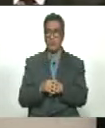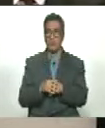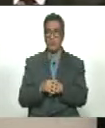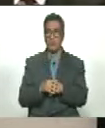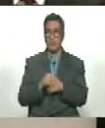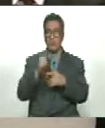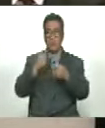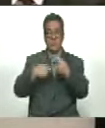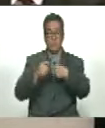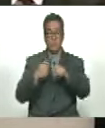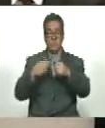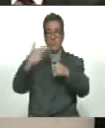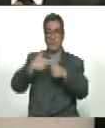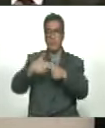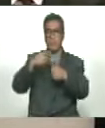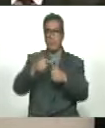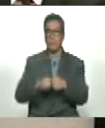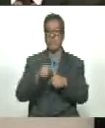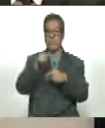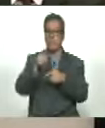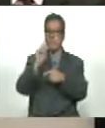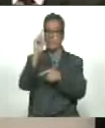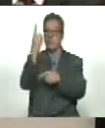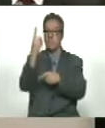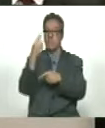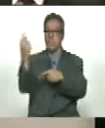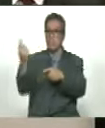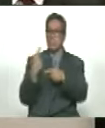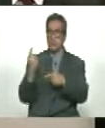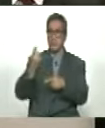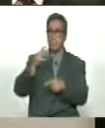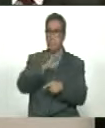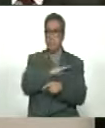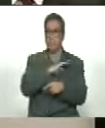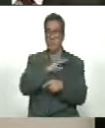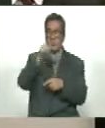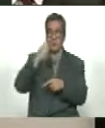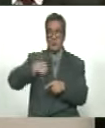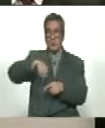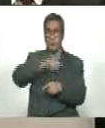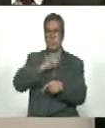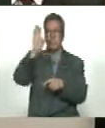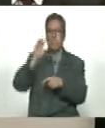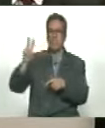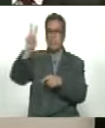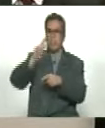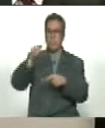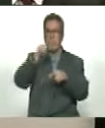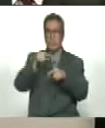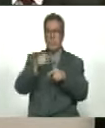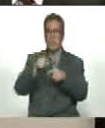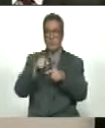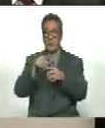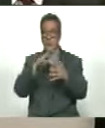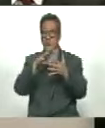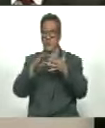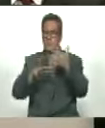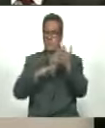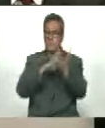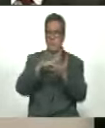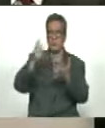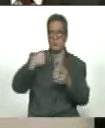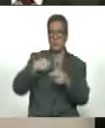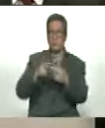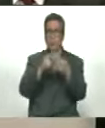de exportaciones petroleras, y ese es el principal ingreso que tiene el país. En medio de esta turbulencia, de esta convulsión,